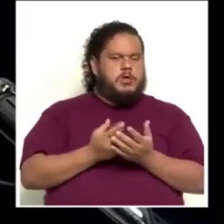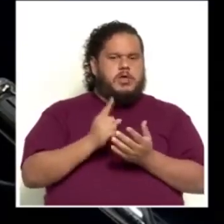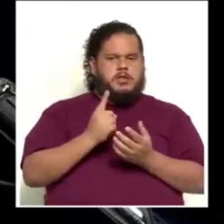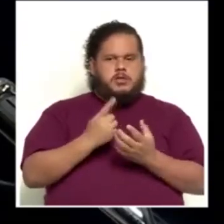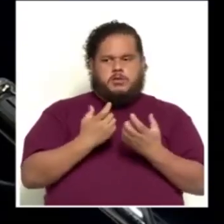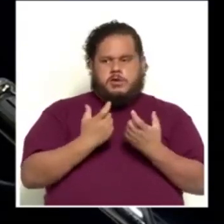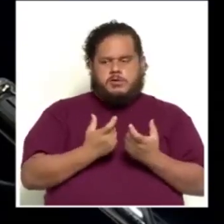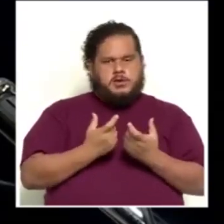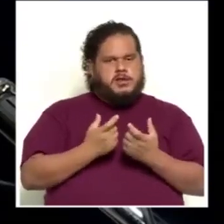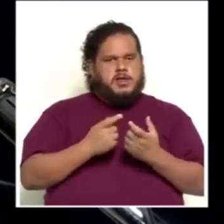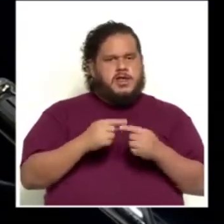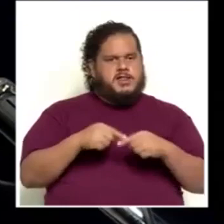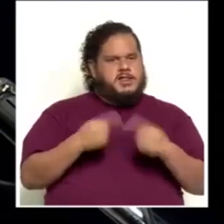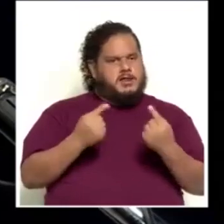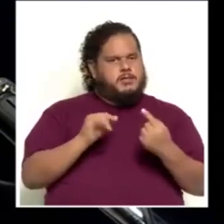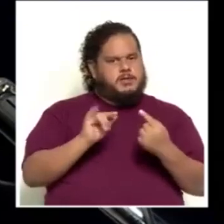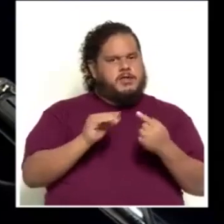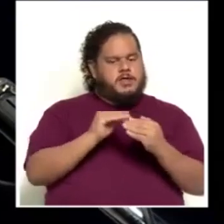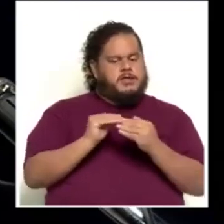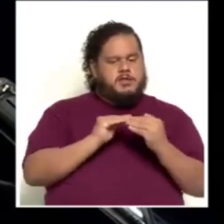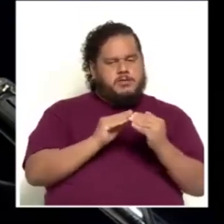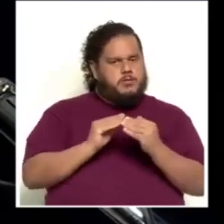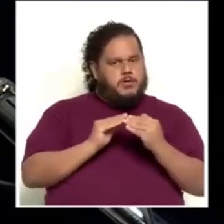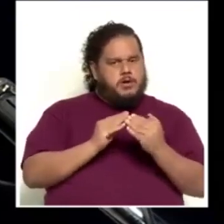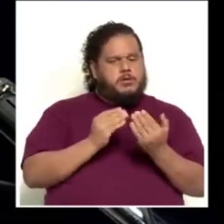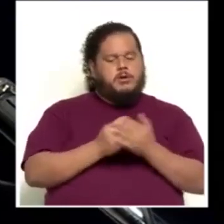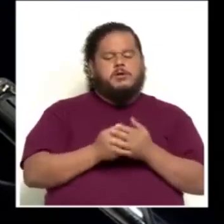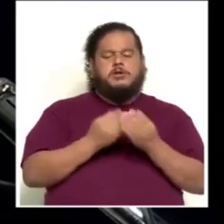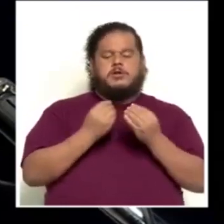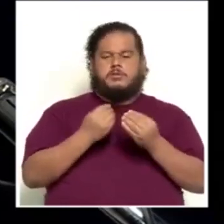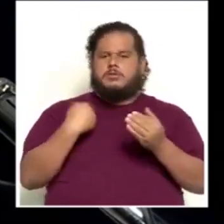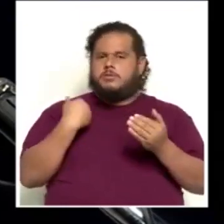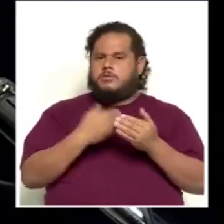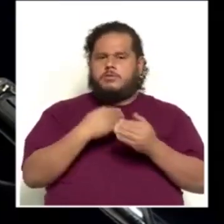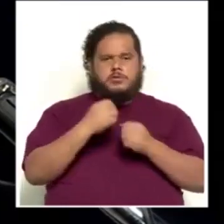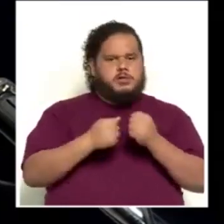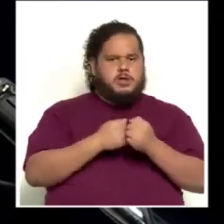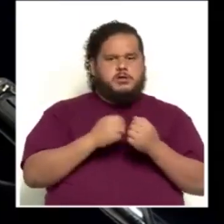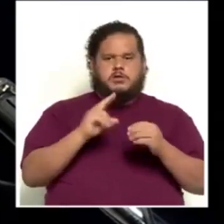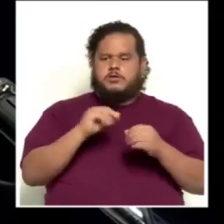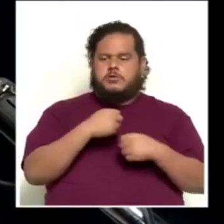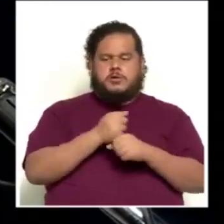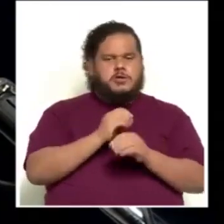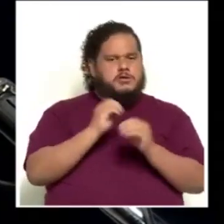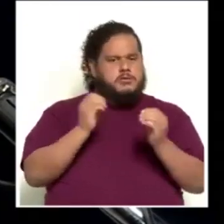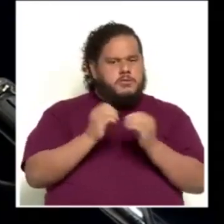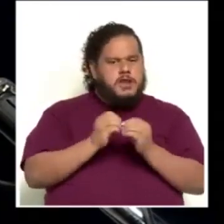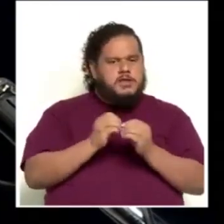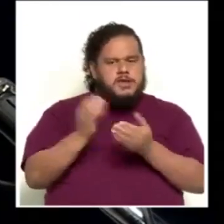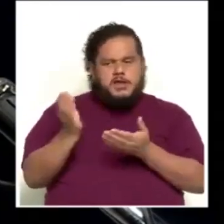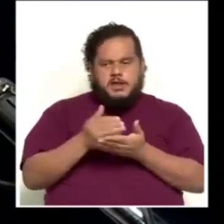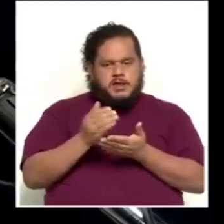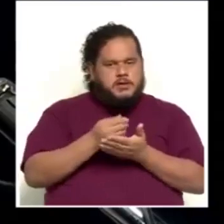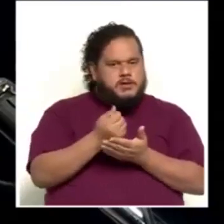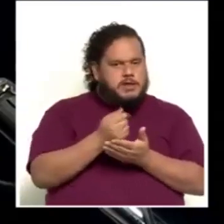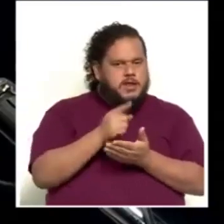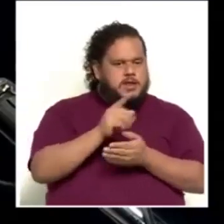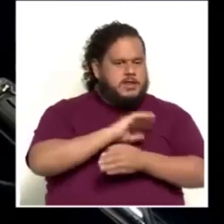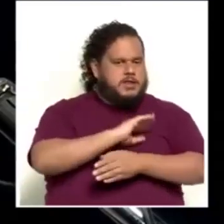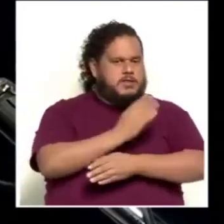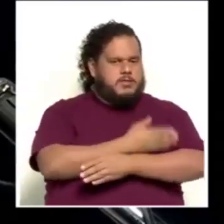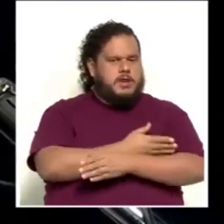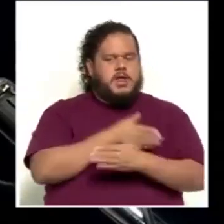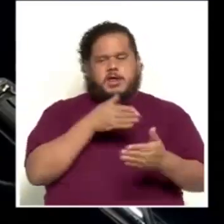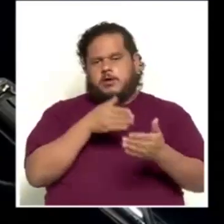de enemigos de ese pueblo que durante muchísimos años no han hecho otra cosa más que lucrar de ese poder en contra de esos